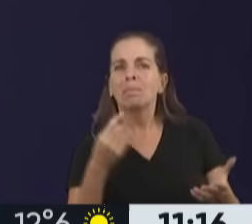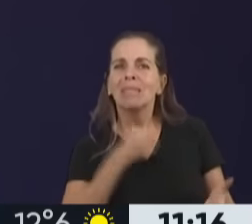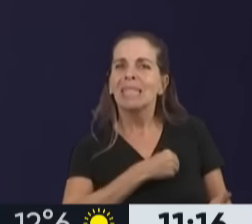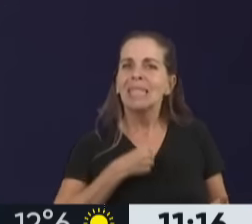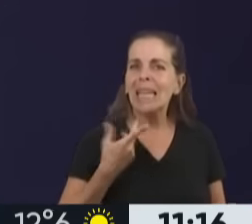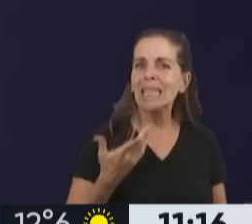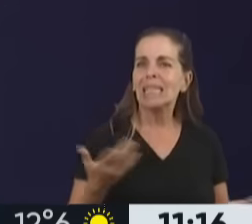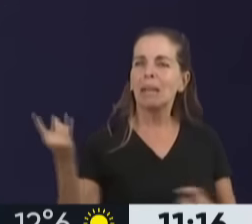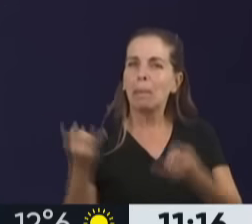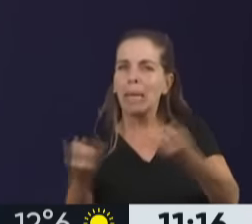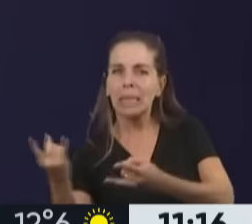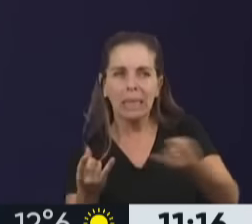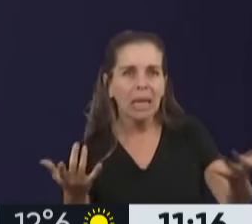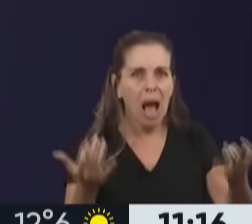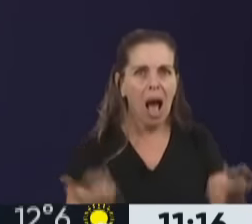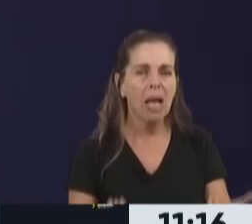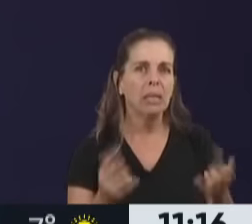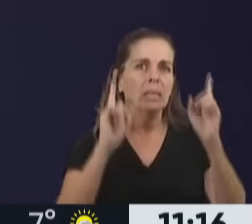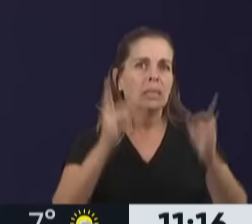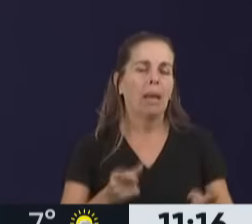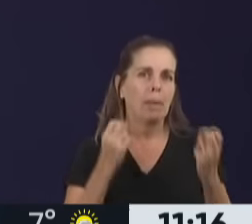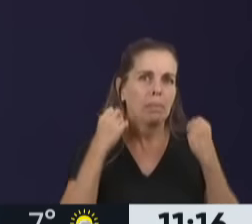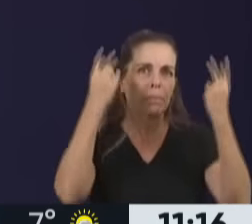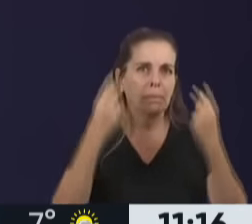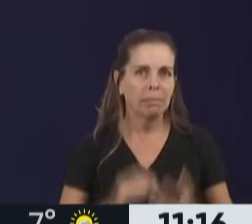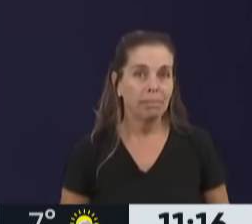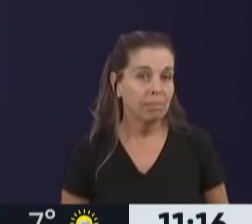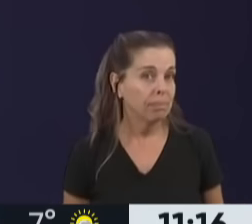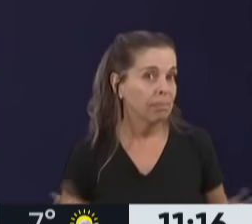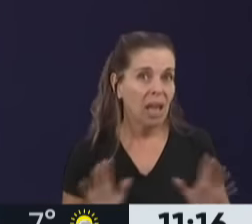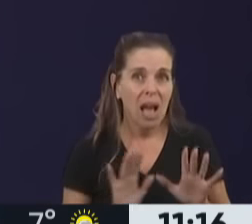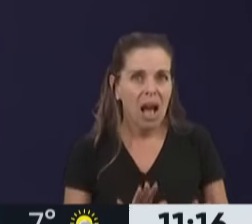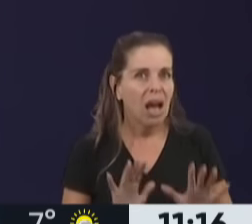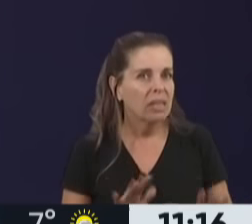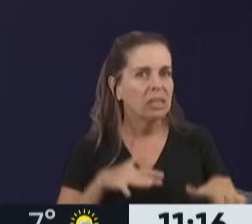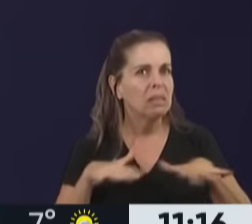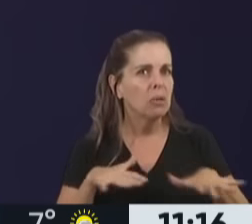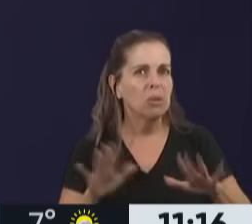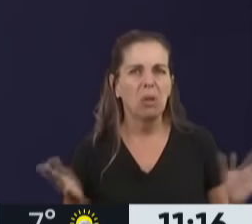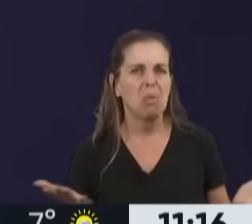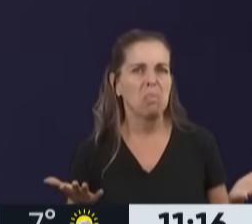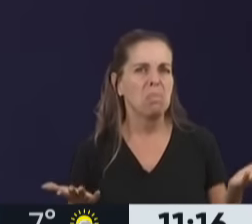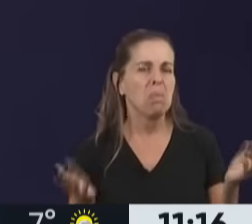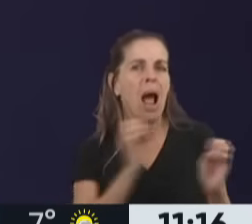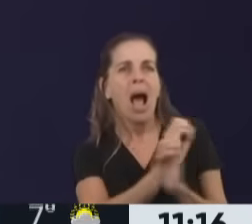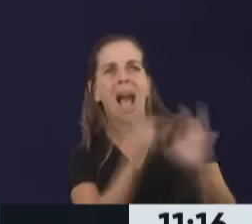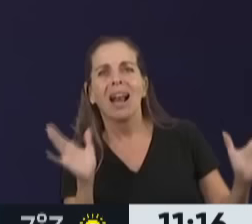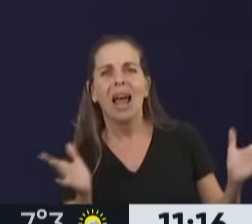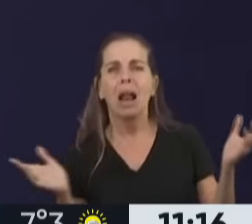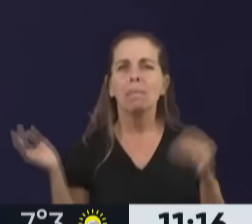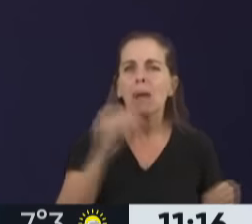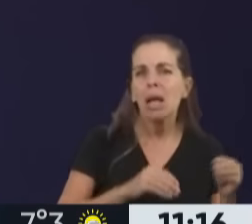en tal caso se dicen mentiras y me parece que no hay ser mucho más mundo que eso porque no lejos